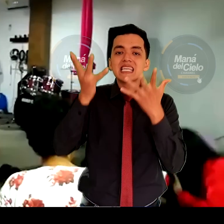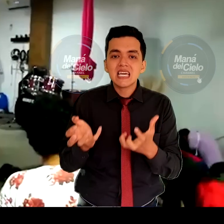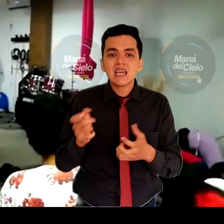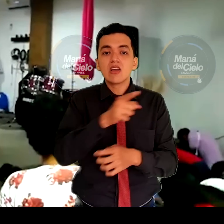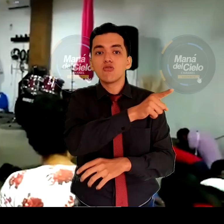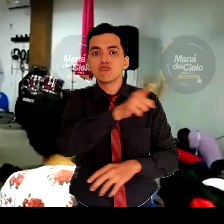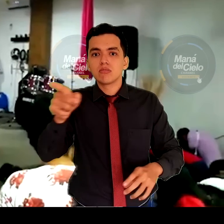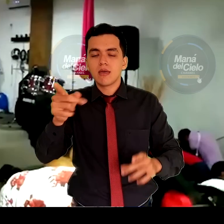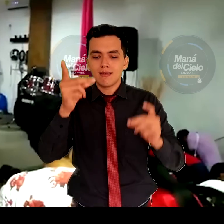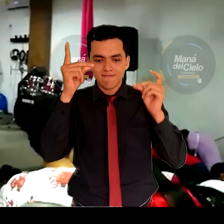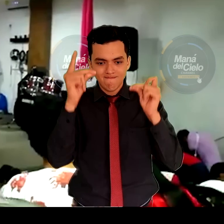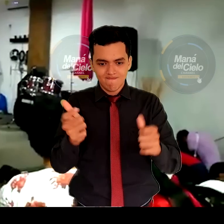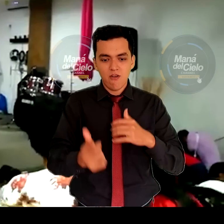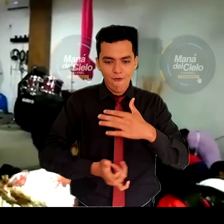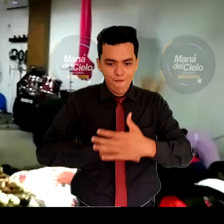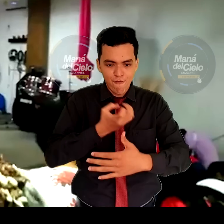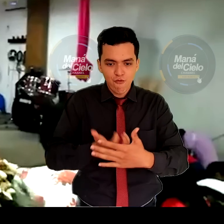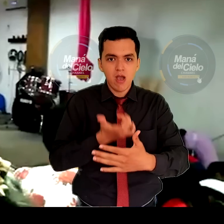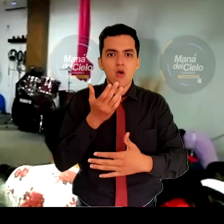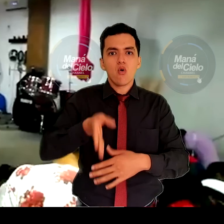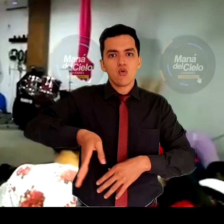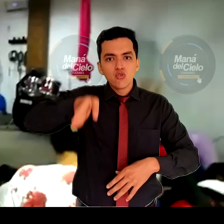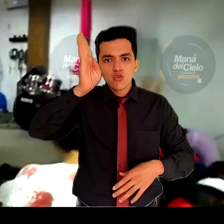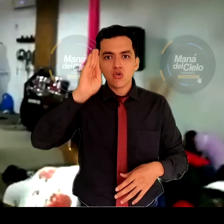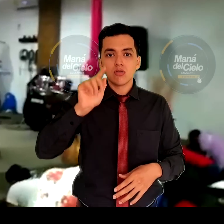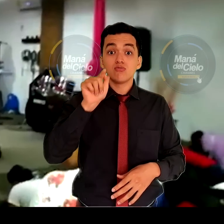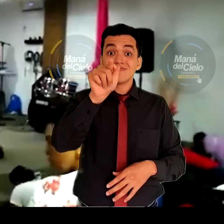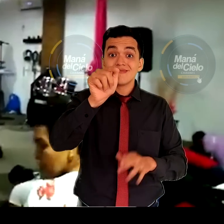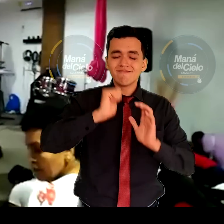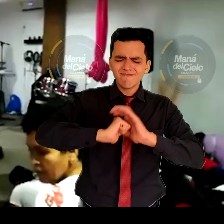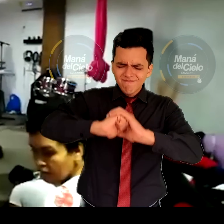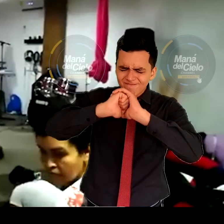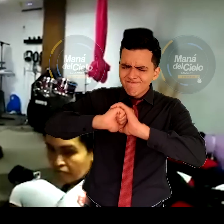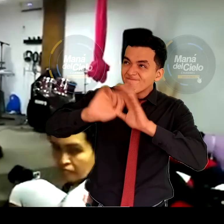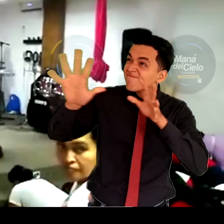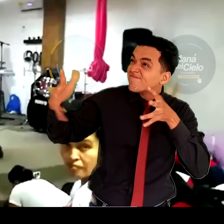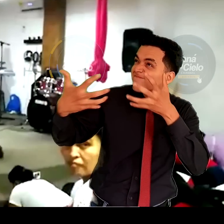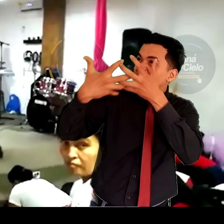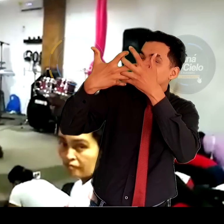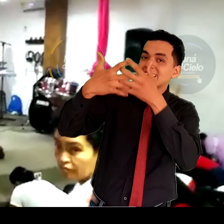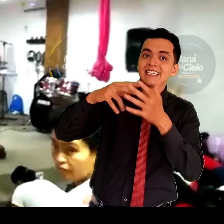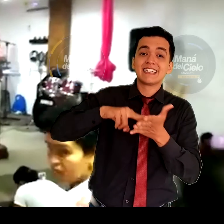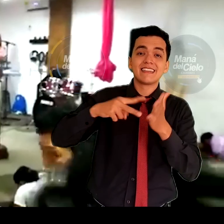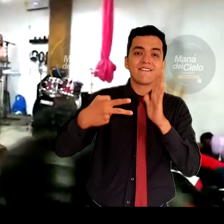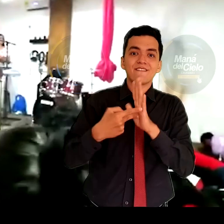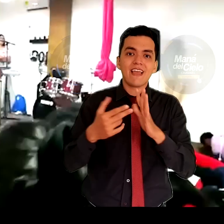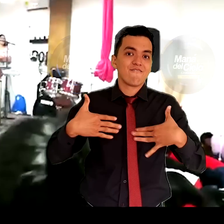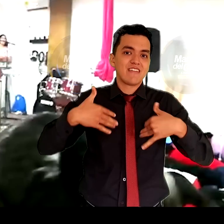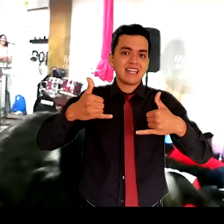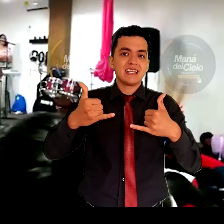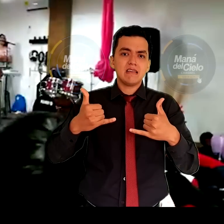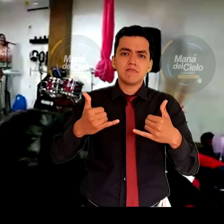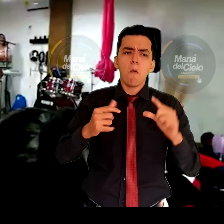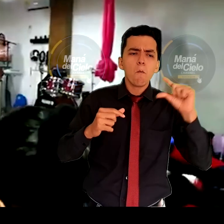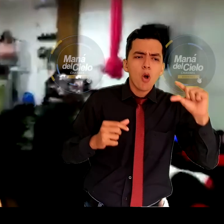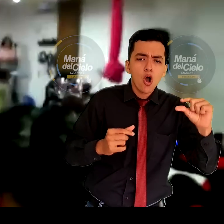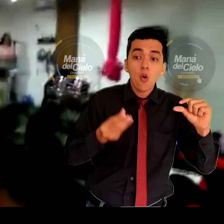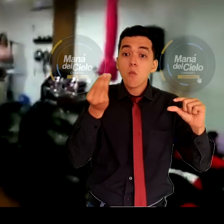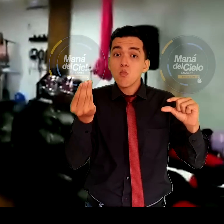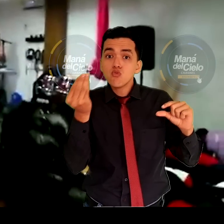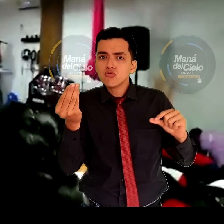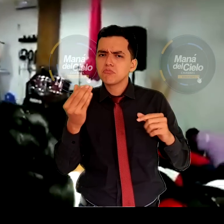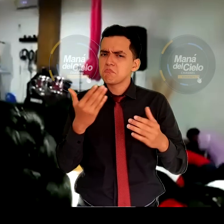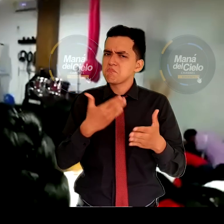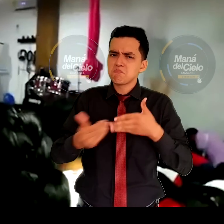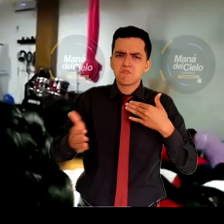Si aprendes a orar en el Espíritu, aprenderás a vivir en el Espíritu, aprenderás a estar feliz, le darás gracias a Dios por lo mucho,